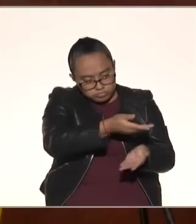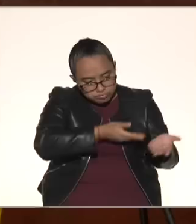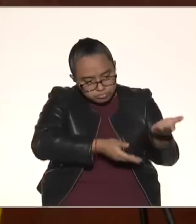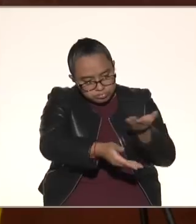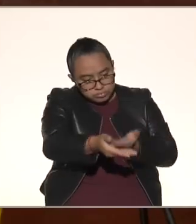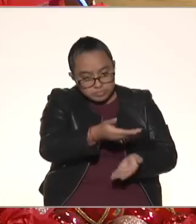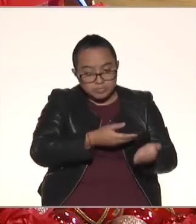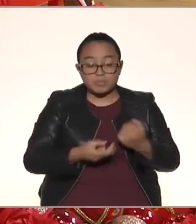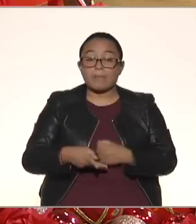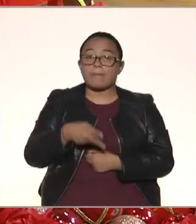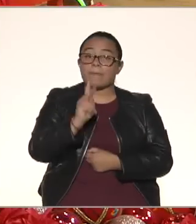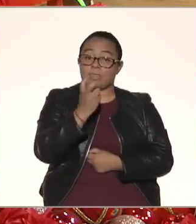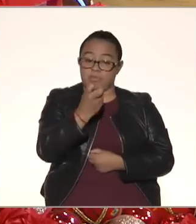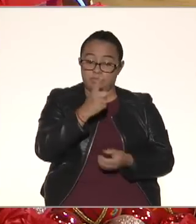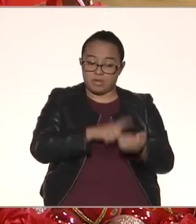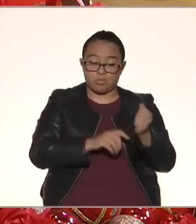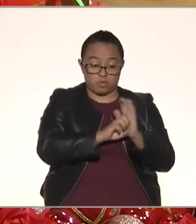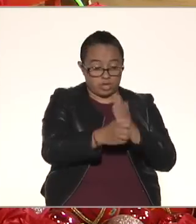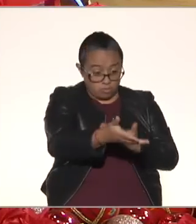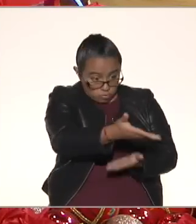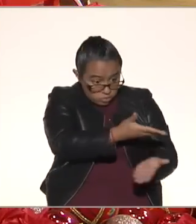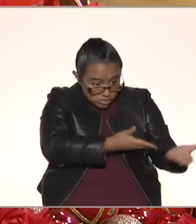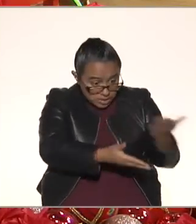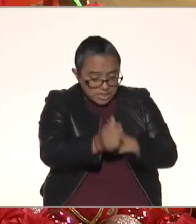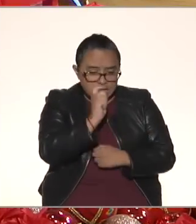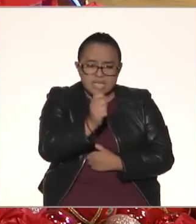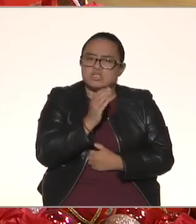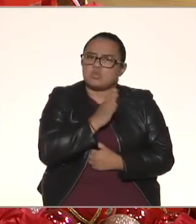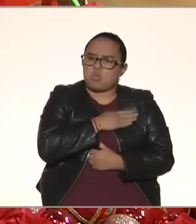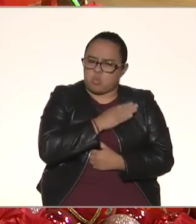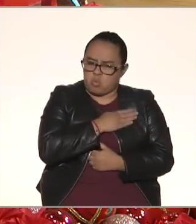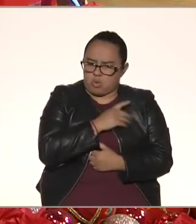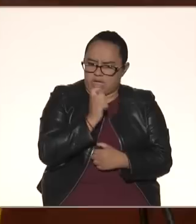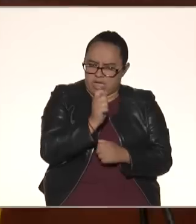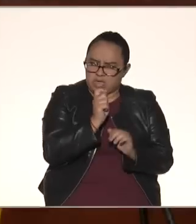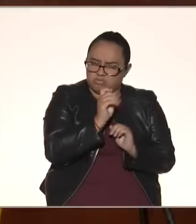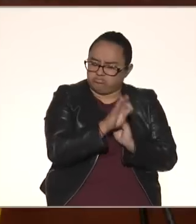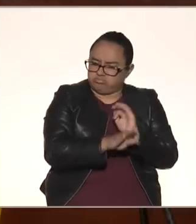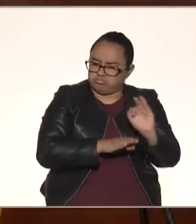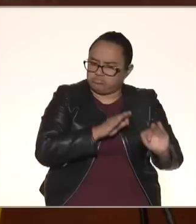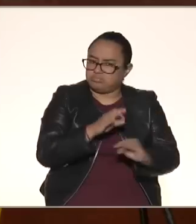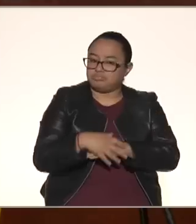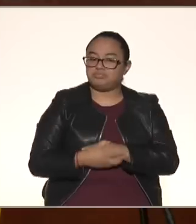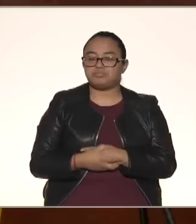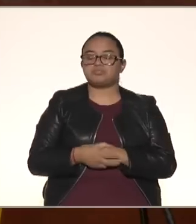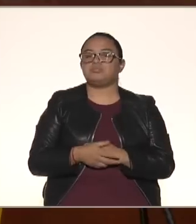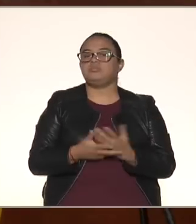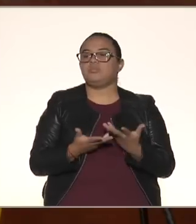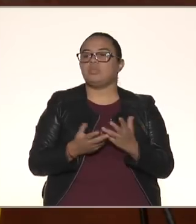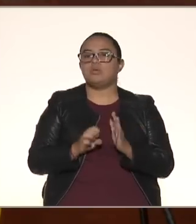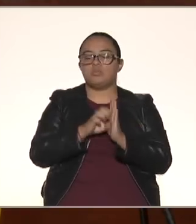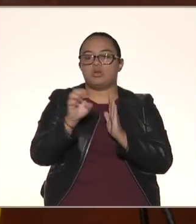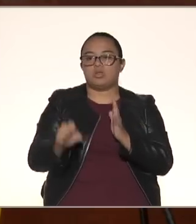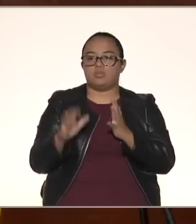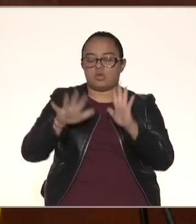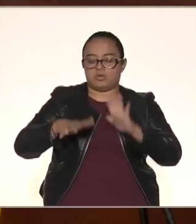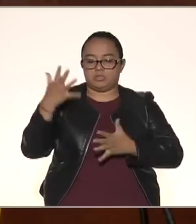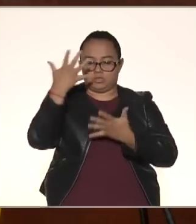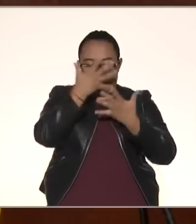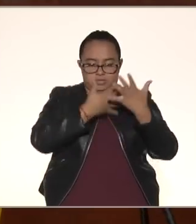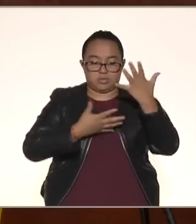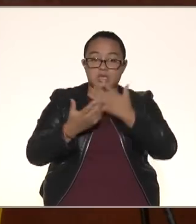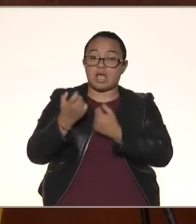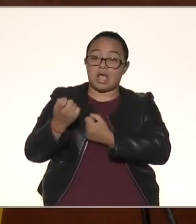pero creo que eso también es generosidad, el intercambio. Y no se puede muchas veces confundir, escuchamos